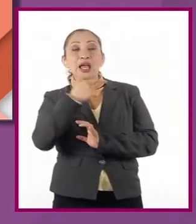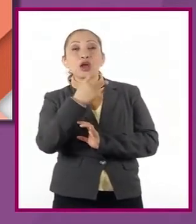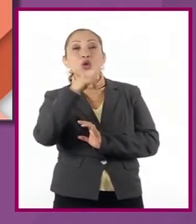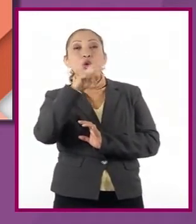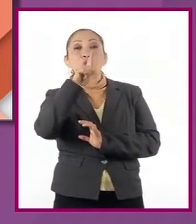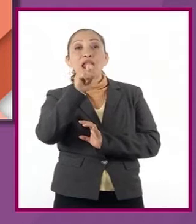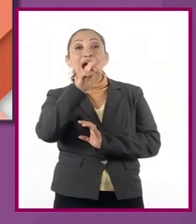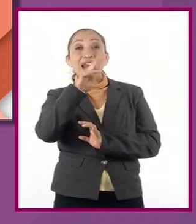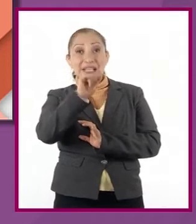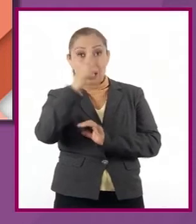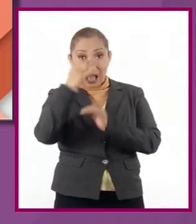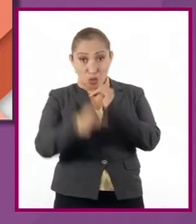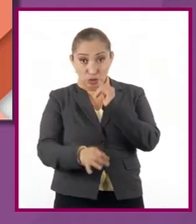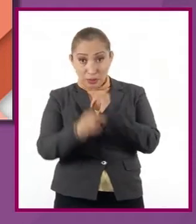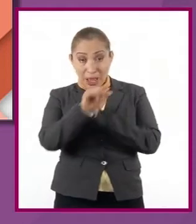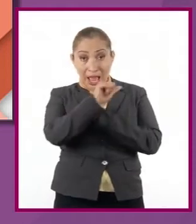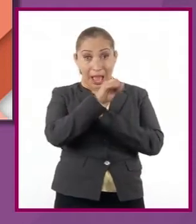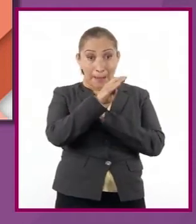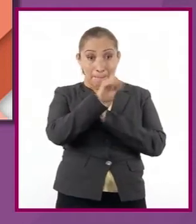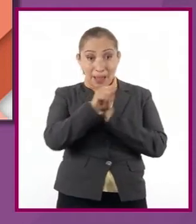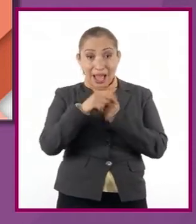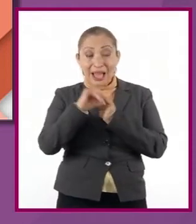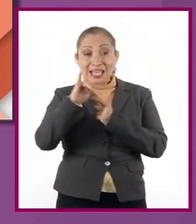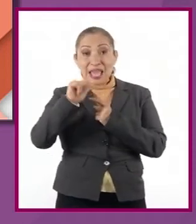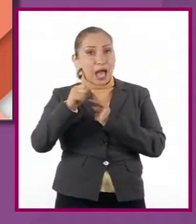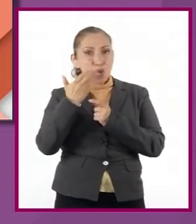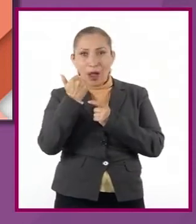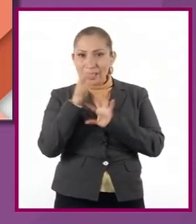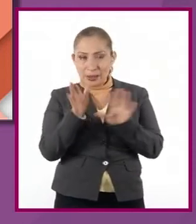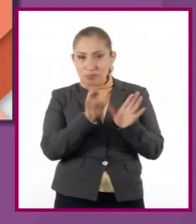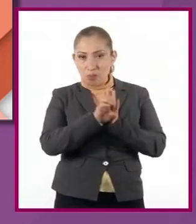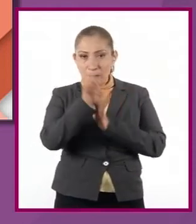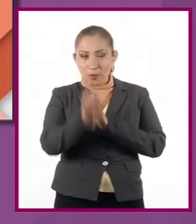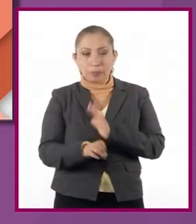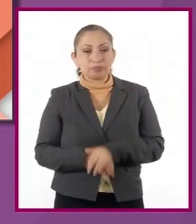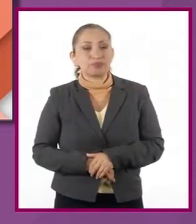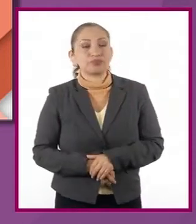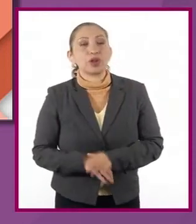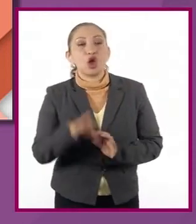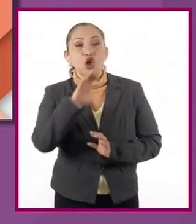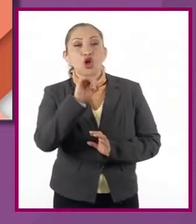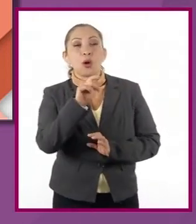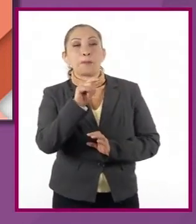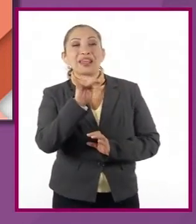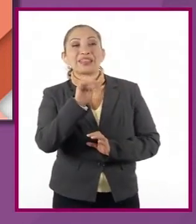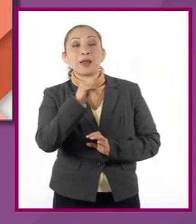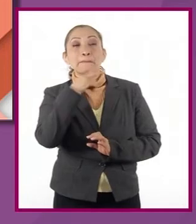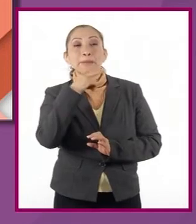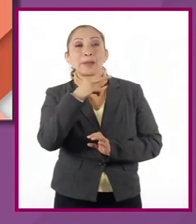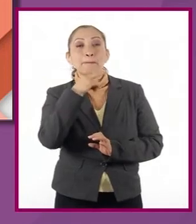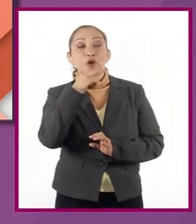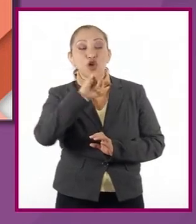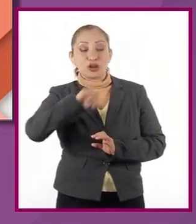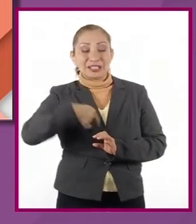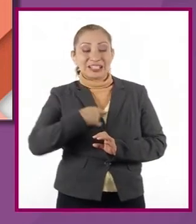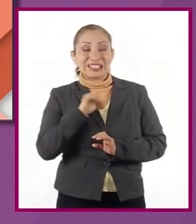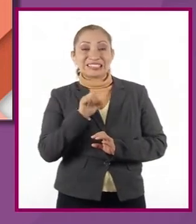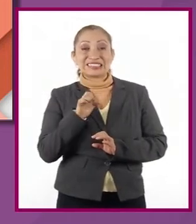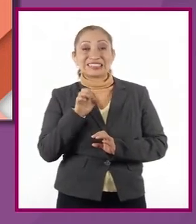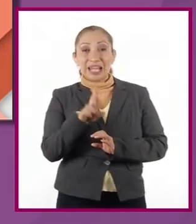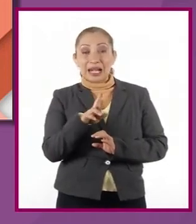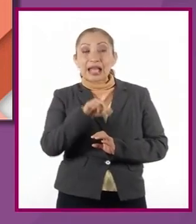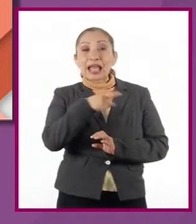no terminan en aba o ia. Por ejemplo, el copretérito del verbo ser